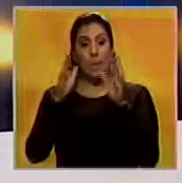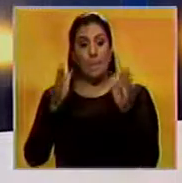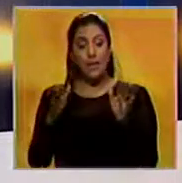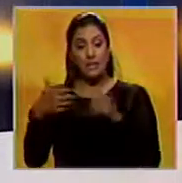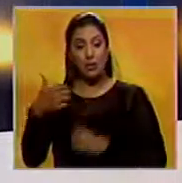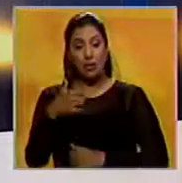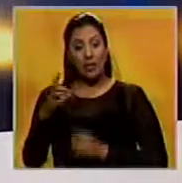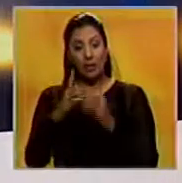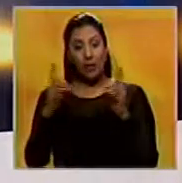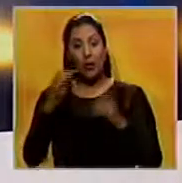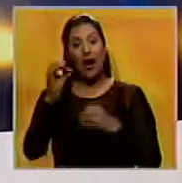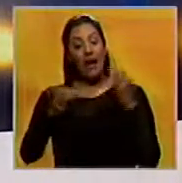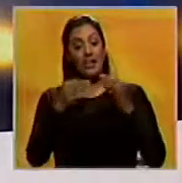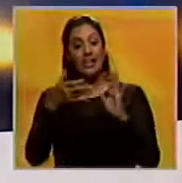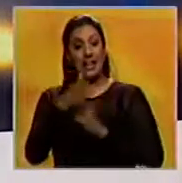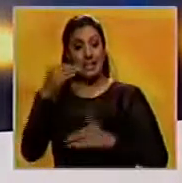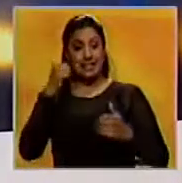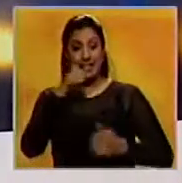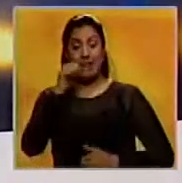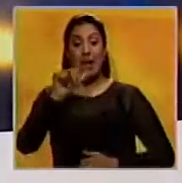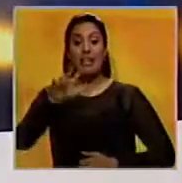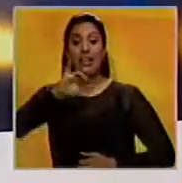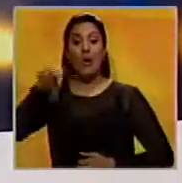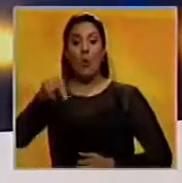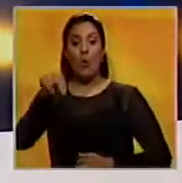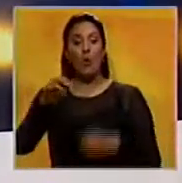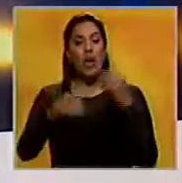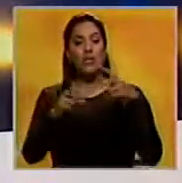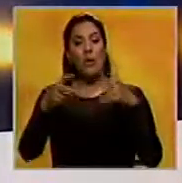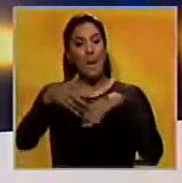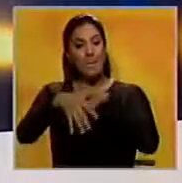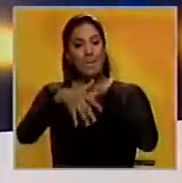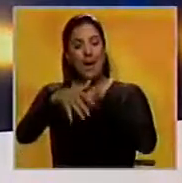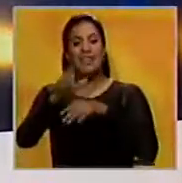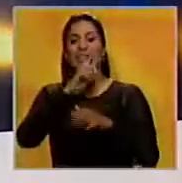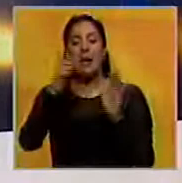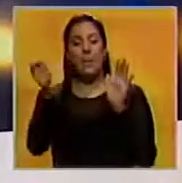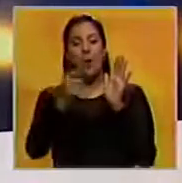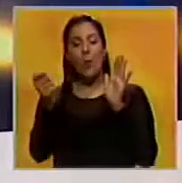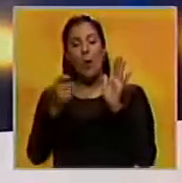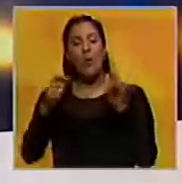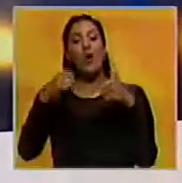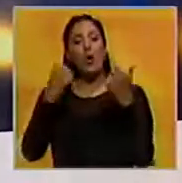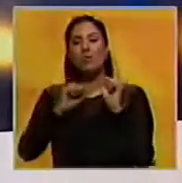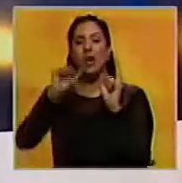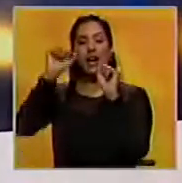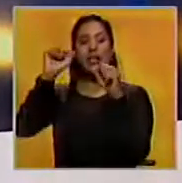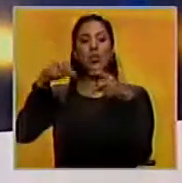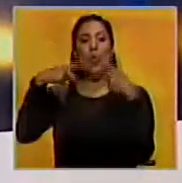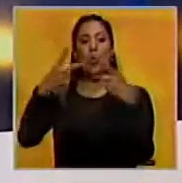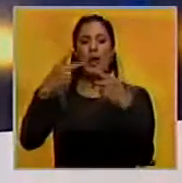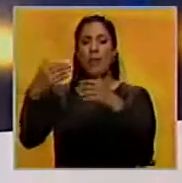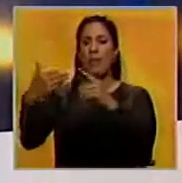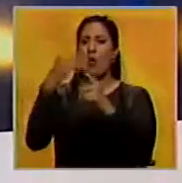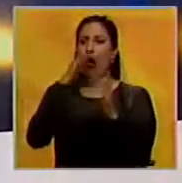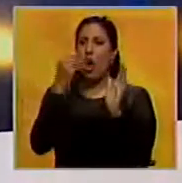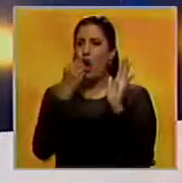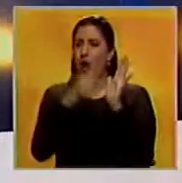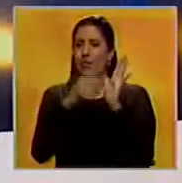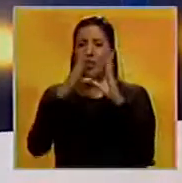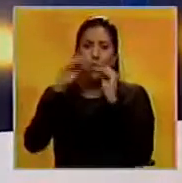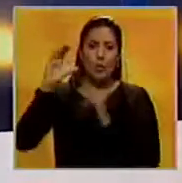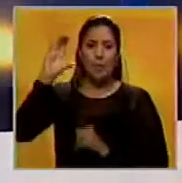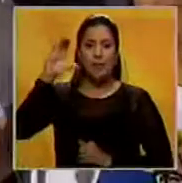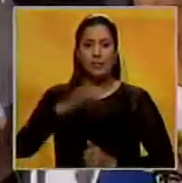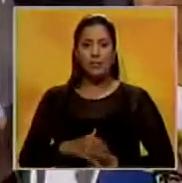Mesa de la Unidad Democrática anunció que este sábado 3 de junio se realizará la Marcha de las Ollas Vacías en rechazo al desabastecimiento de alimentos en todo